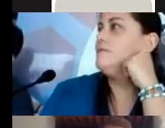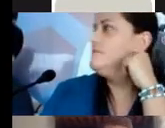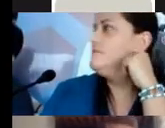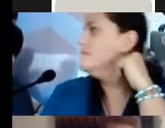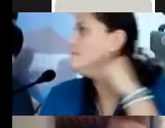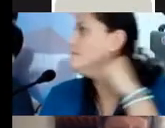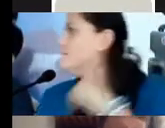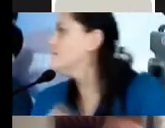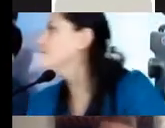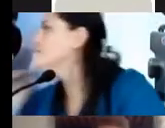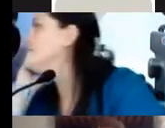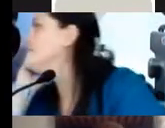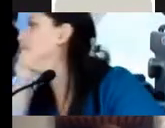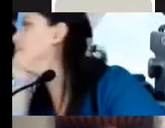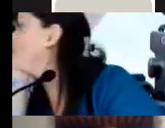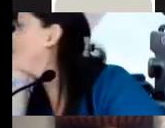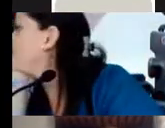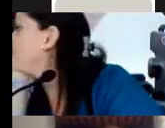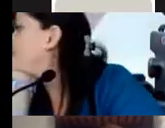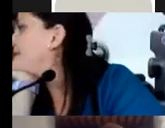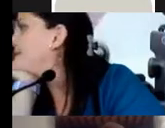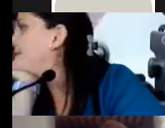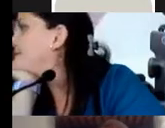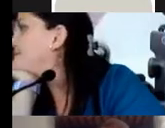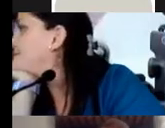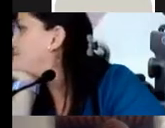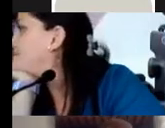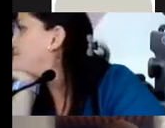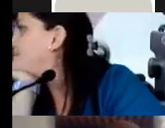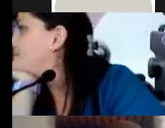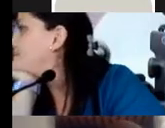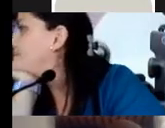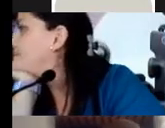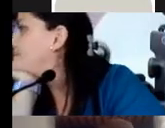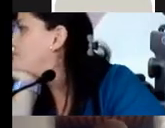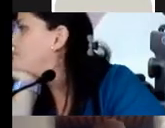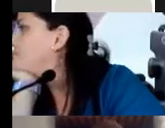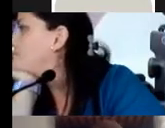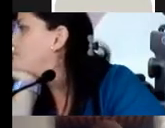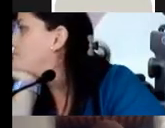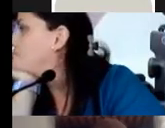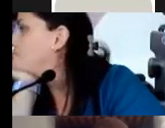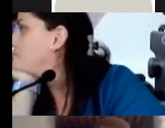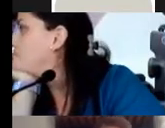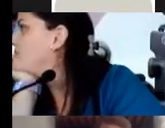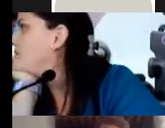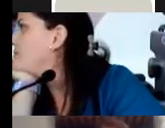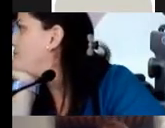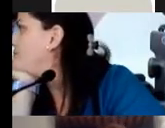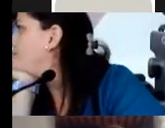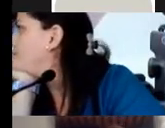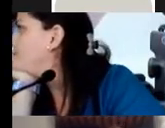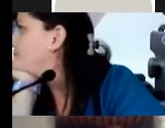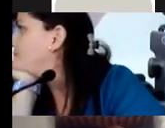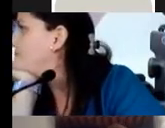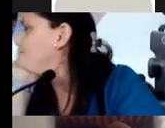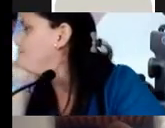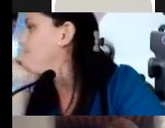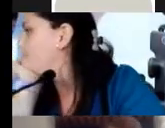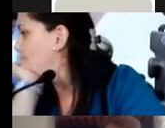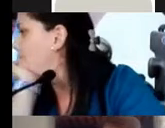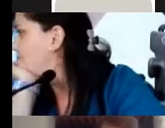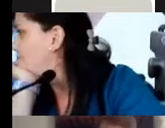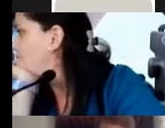costumbre. Esa traducción de costumbre quizás no sea la ideal para muchos países, quizás hay gente de otros países. Yo diría más